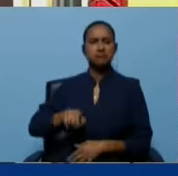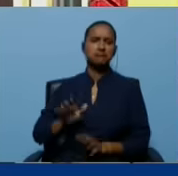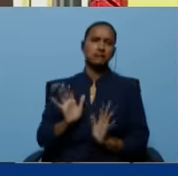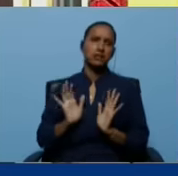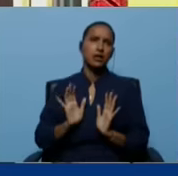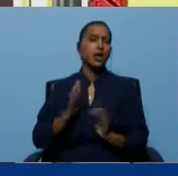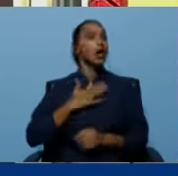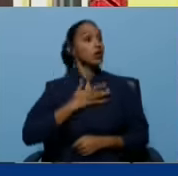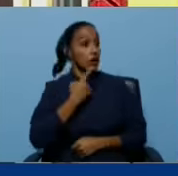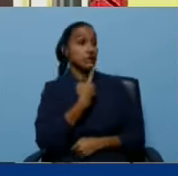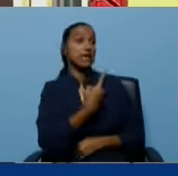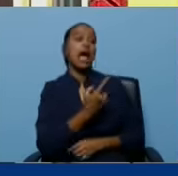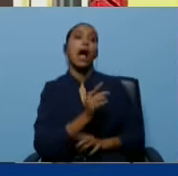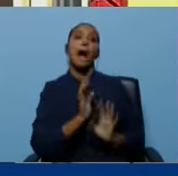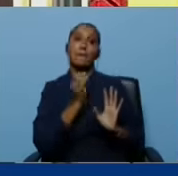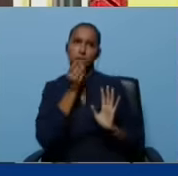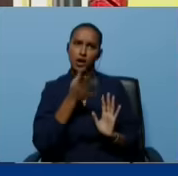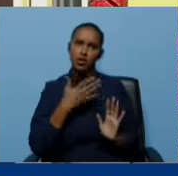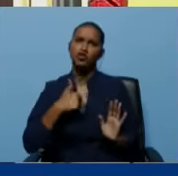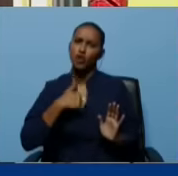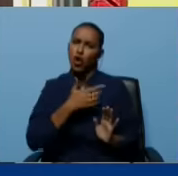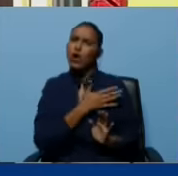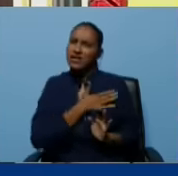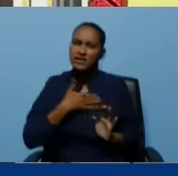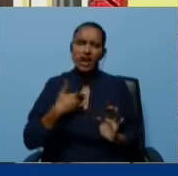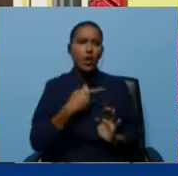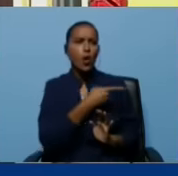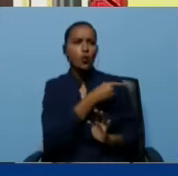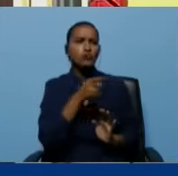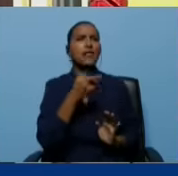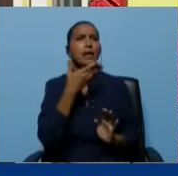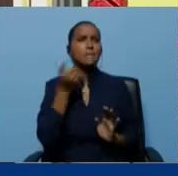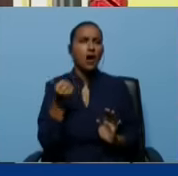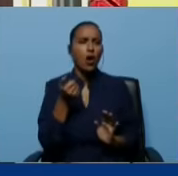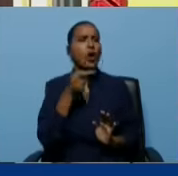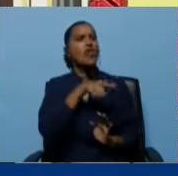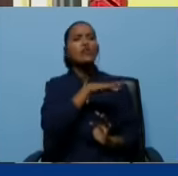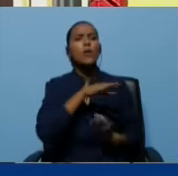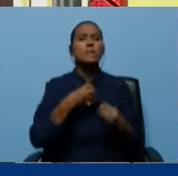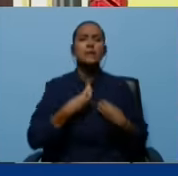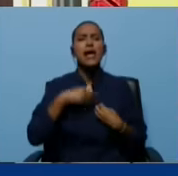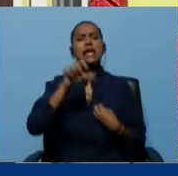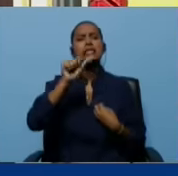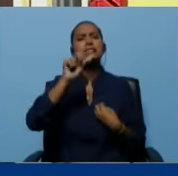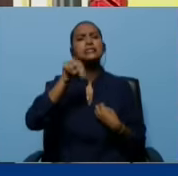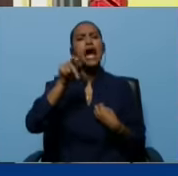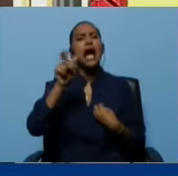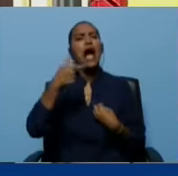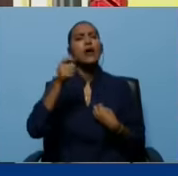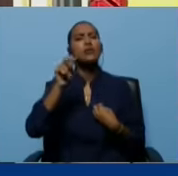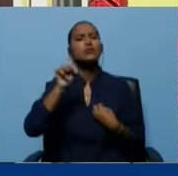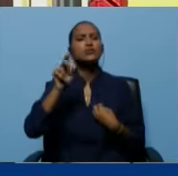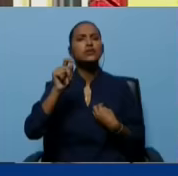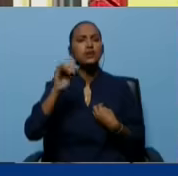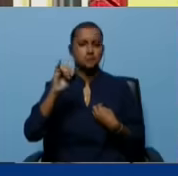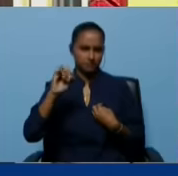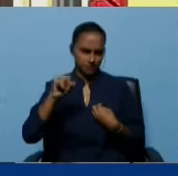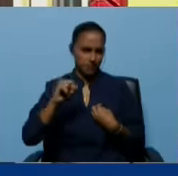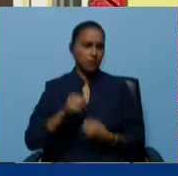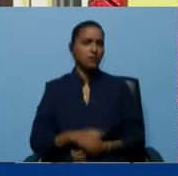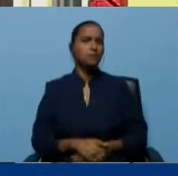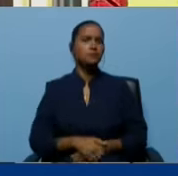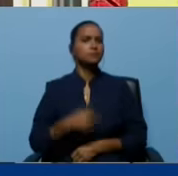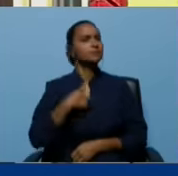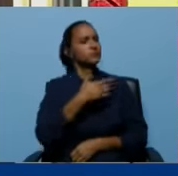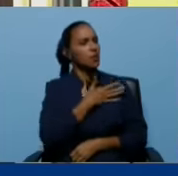yo le dije, bueno, yo prefiero que ustedes, de San Agustín los muchachos, estaban en Santa Mónica, yo prefiero que ustedes